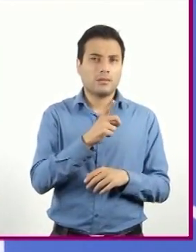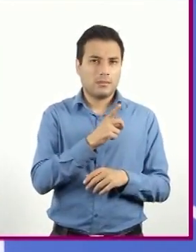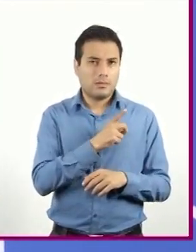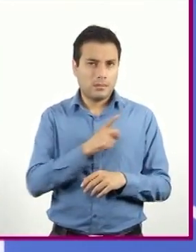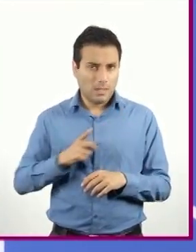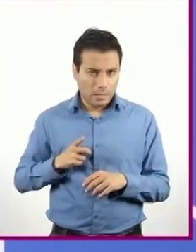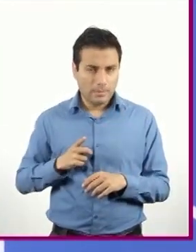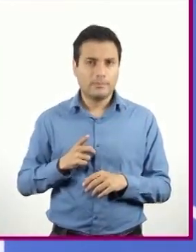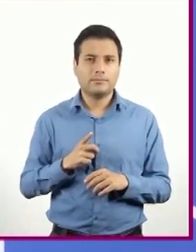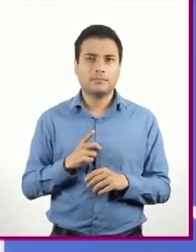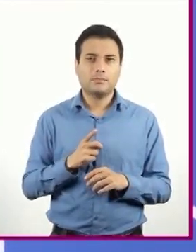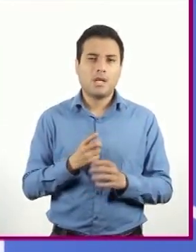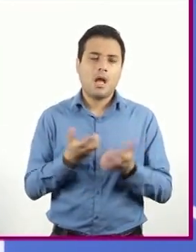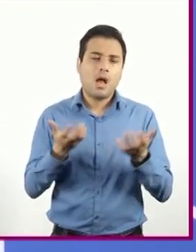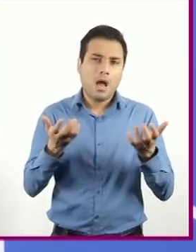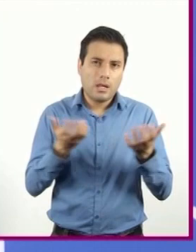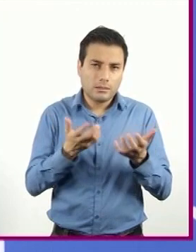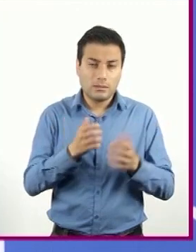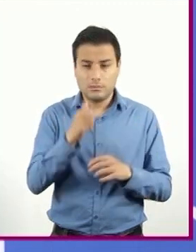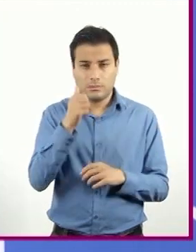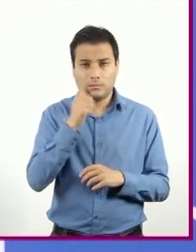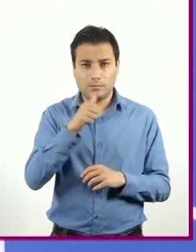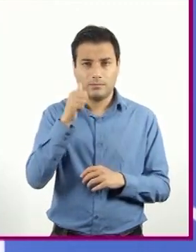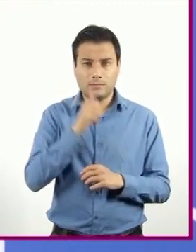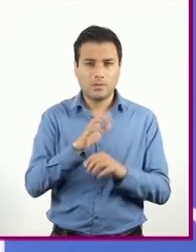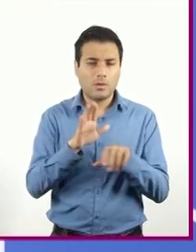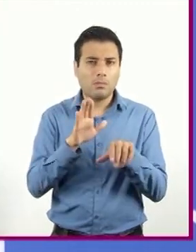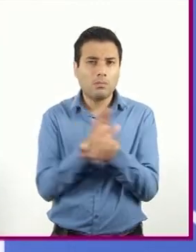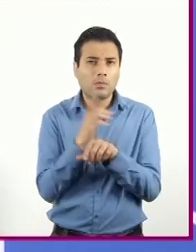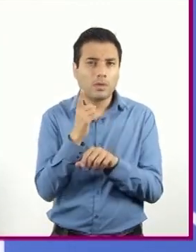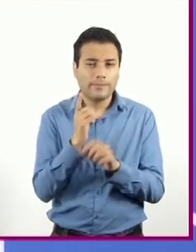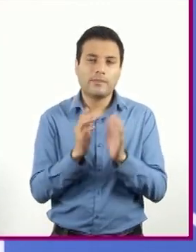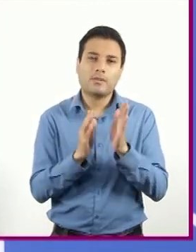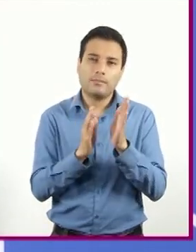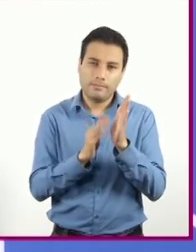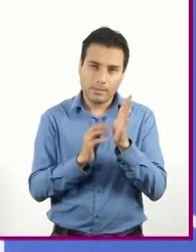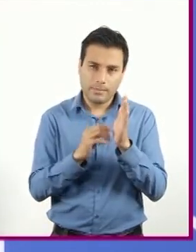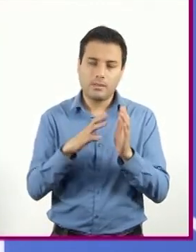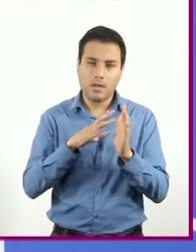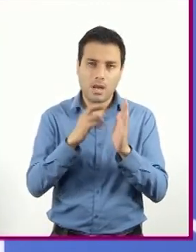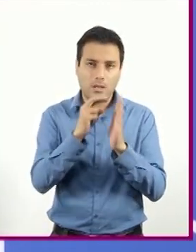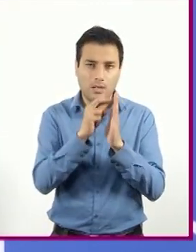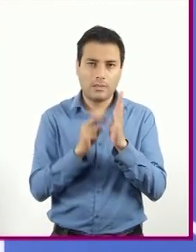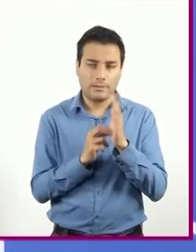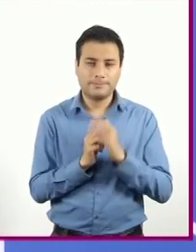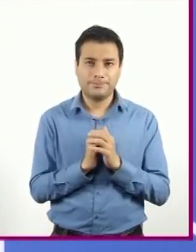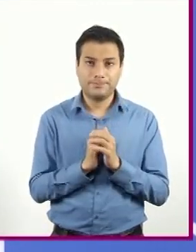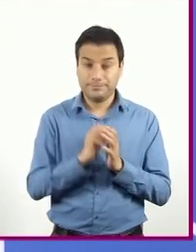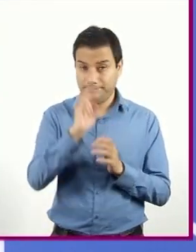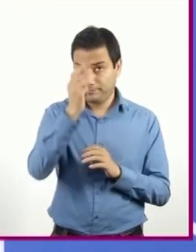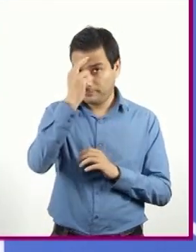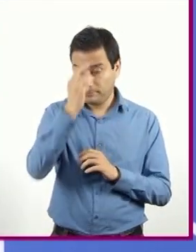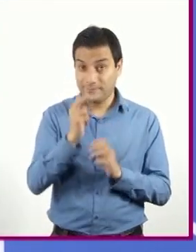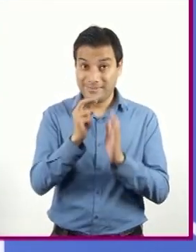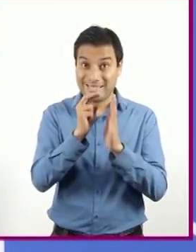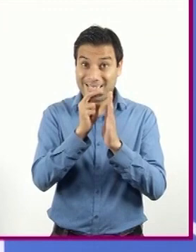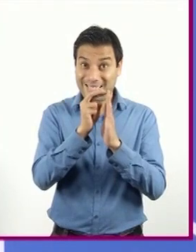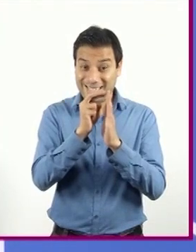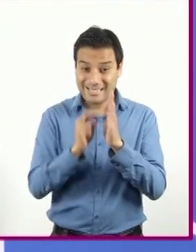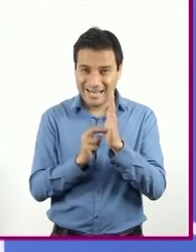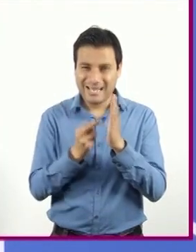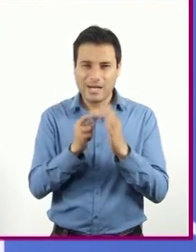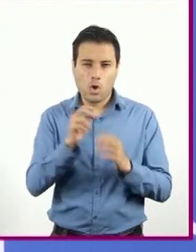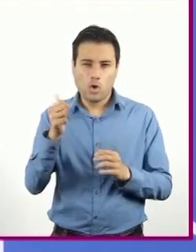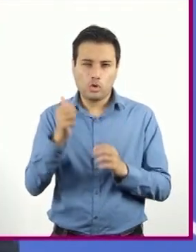infinitivo, puesto que los formularios tienen instrucciones. Si recuerdan, los reglamentos y